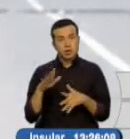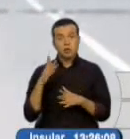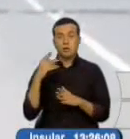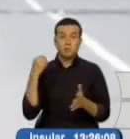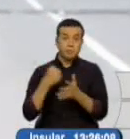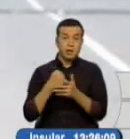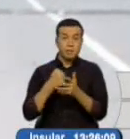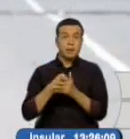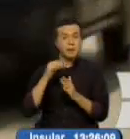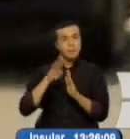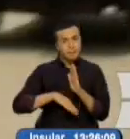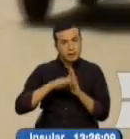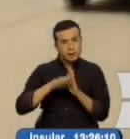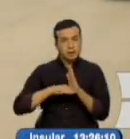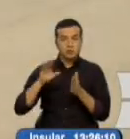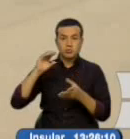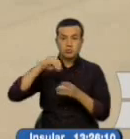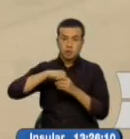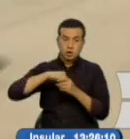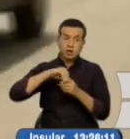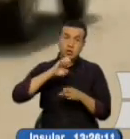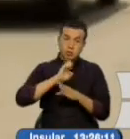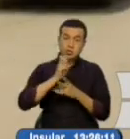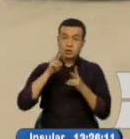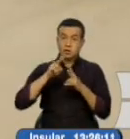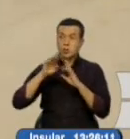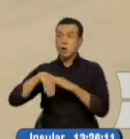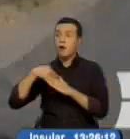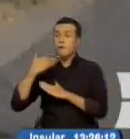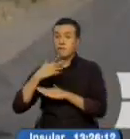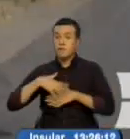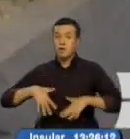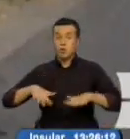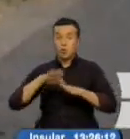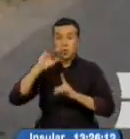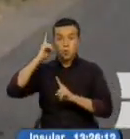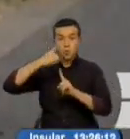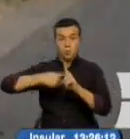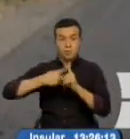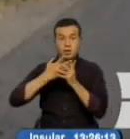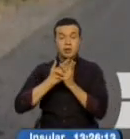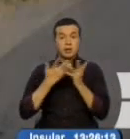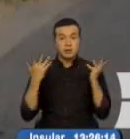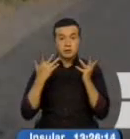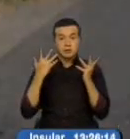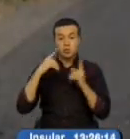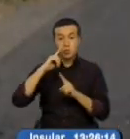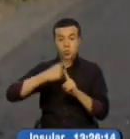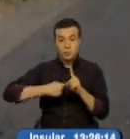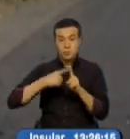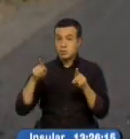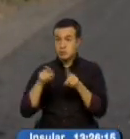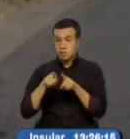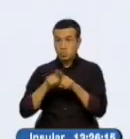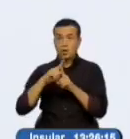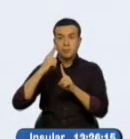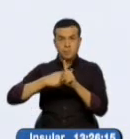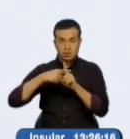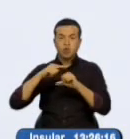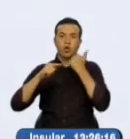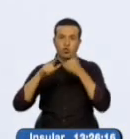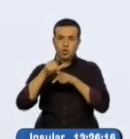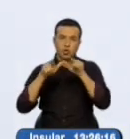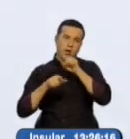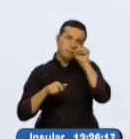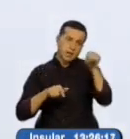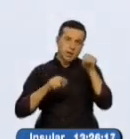de accidentes de tránsito dentro y fuera del país. La medida, que durante un mes estará en la vía La Costa, será replicada cada mes en otras